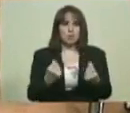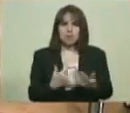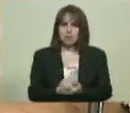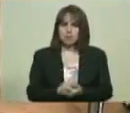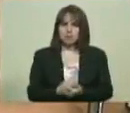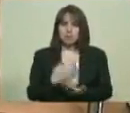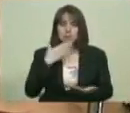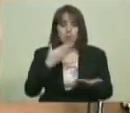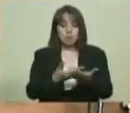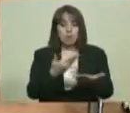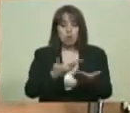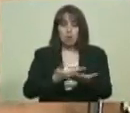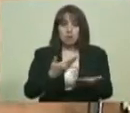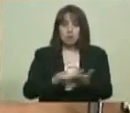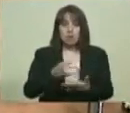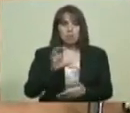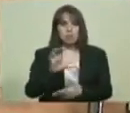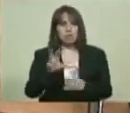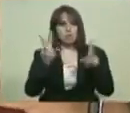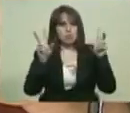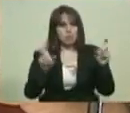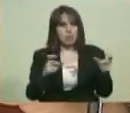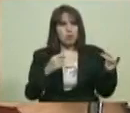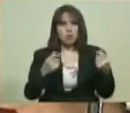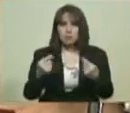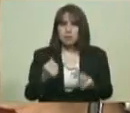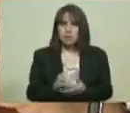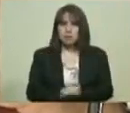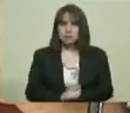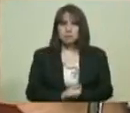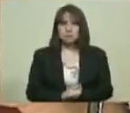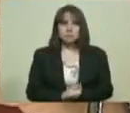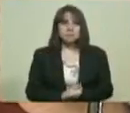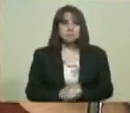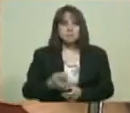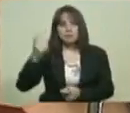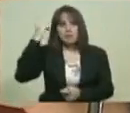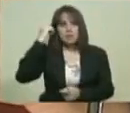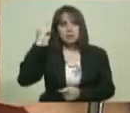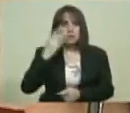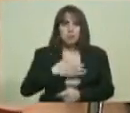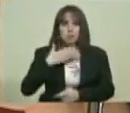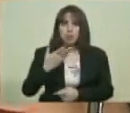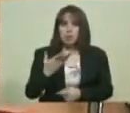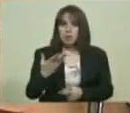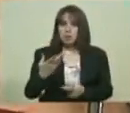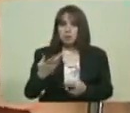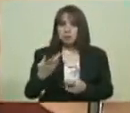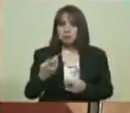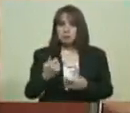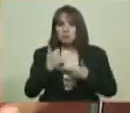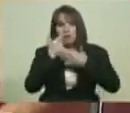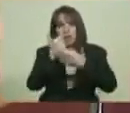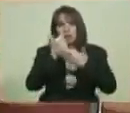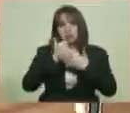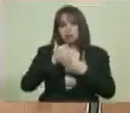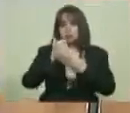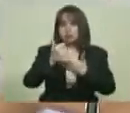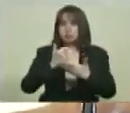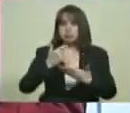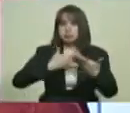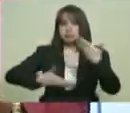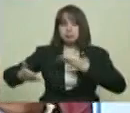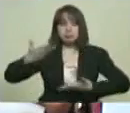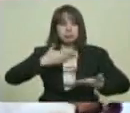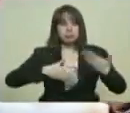aporte al país con una nueva economía. Saben que pueden contar conmigo y yo quiero contar con ustedes en